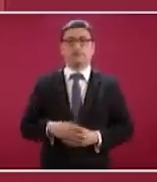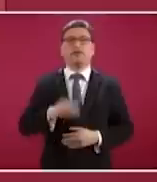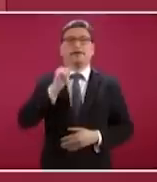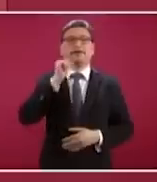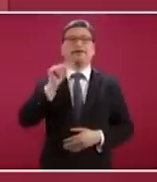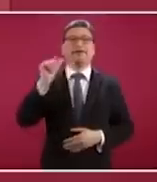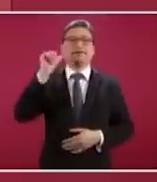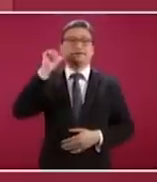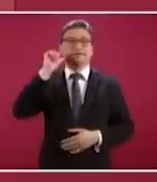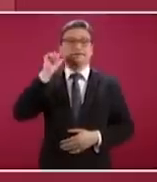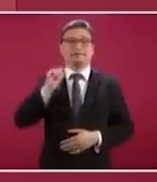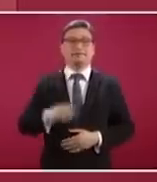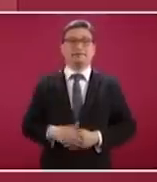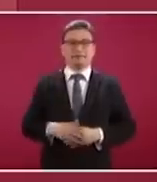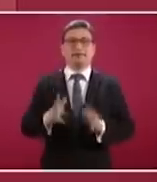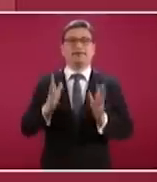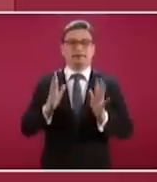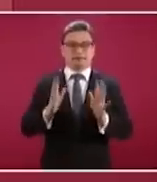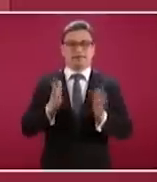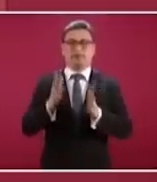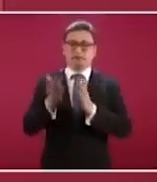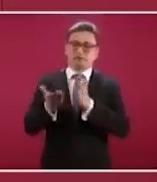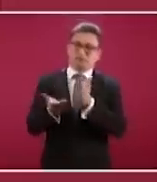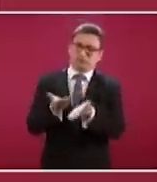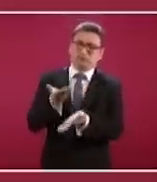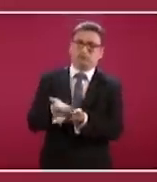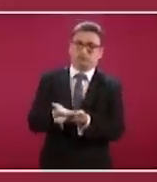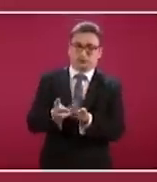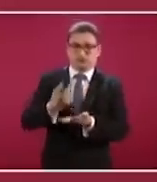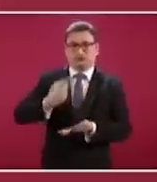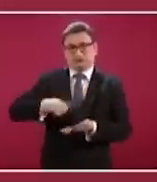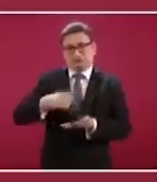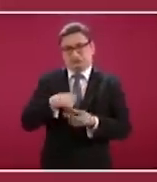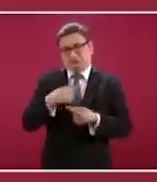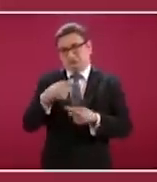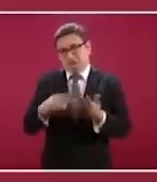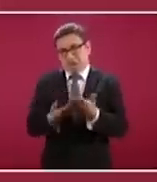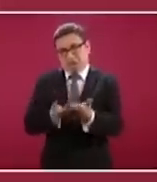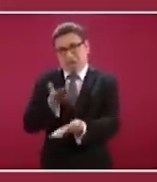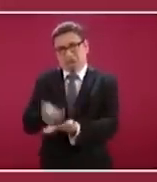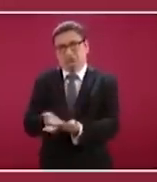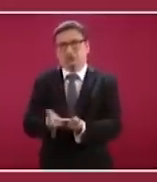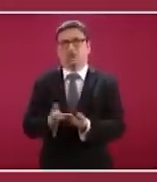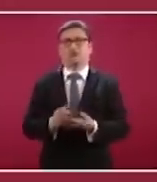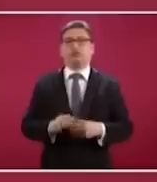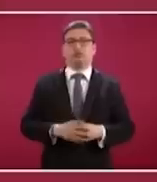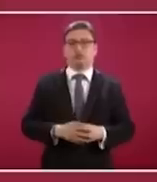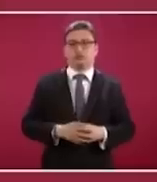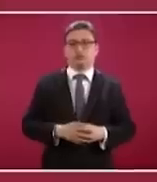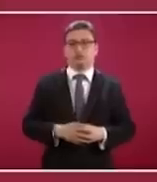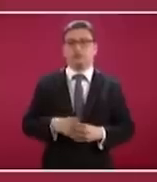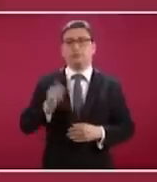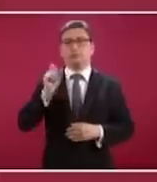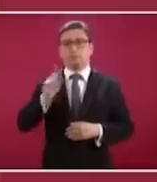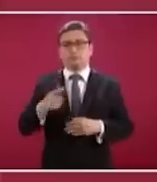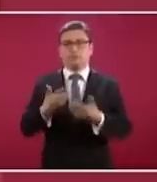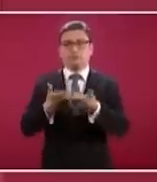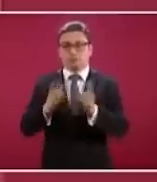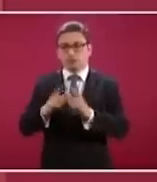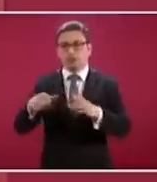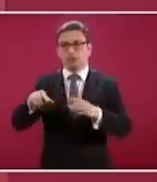Ayer ya presentamos nuestra propuesta. Va a ser miembro del Consejo de la